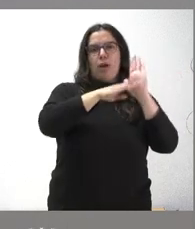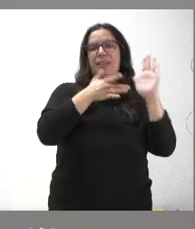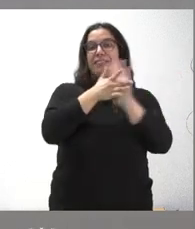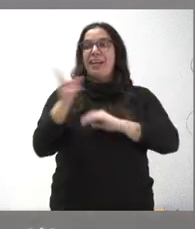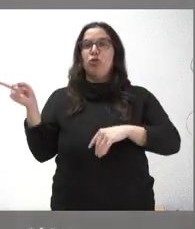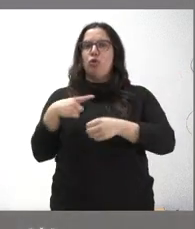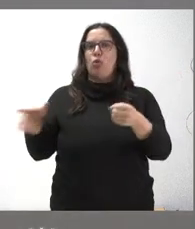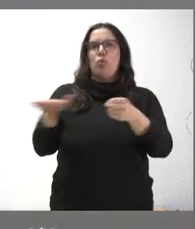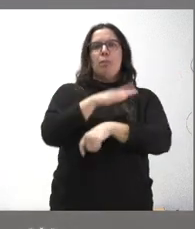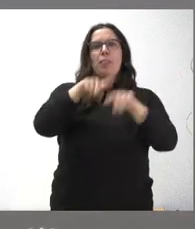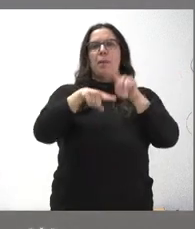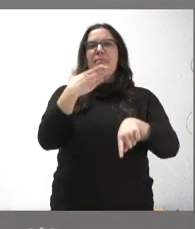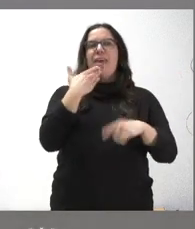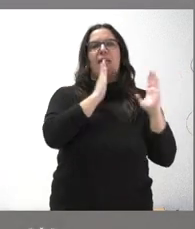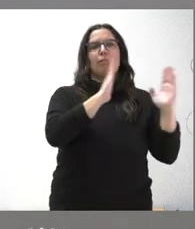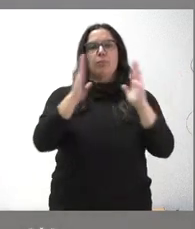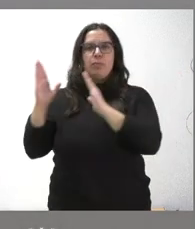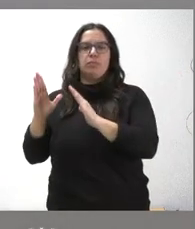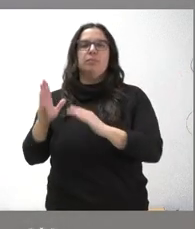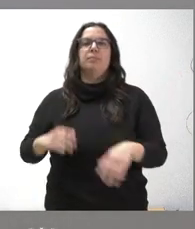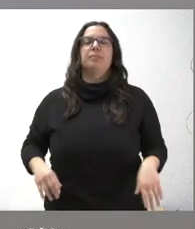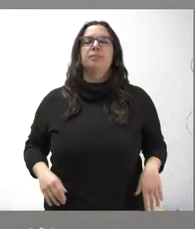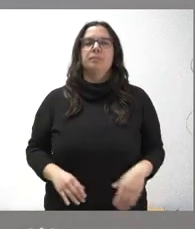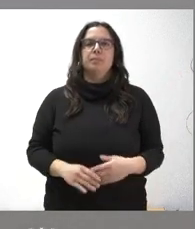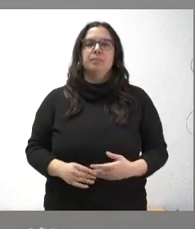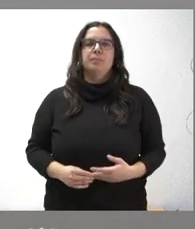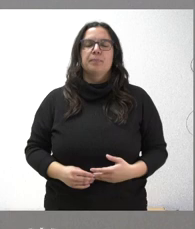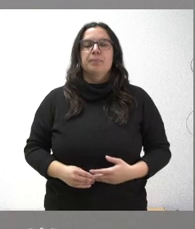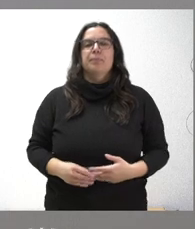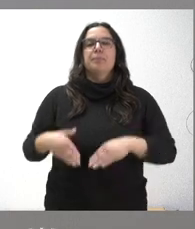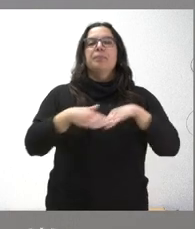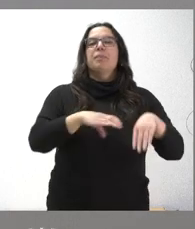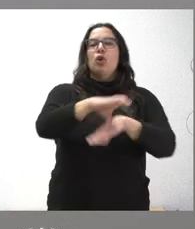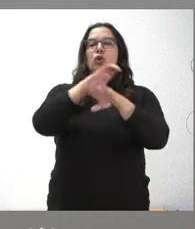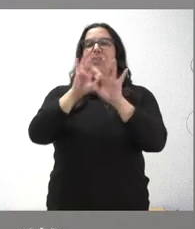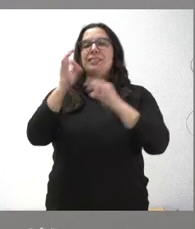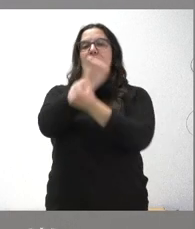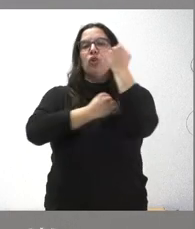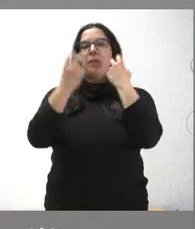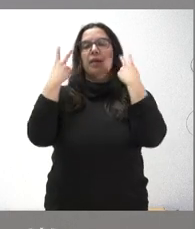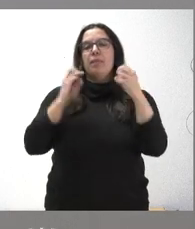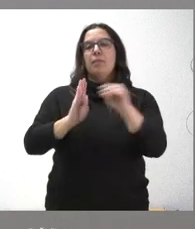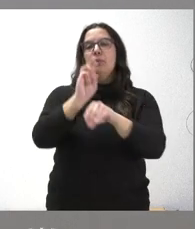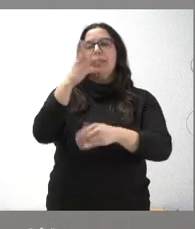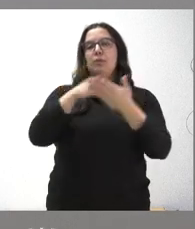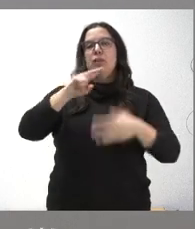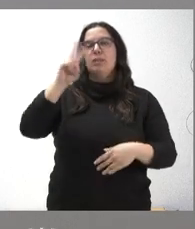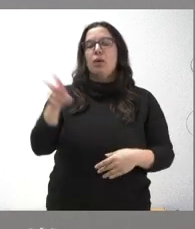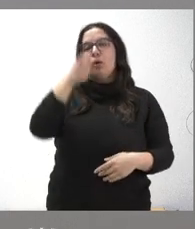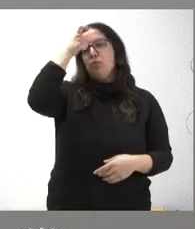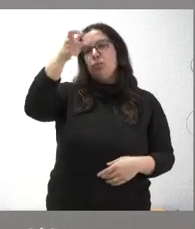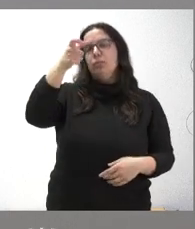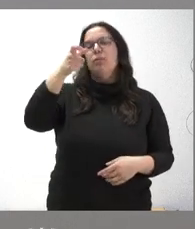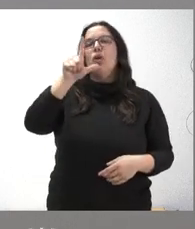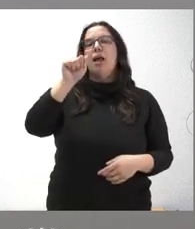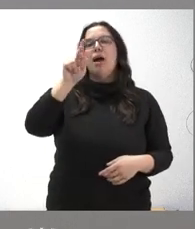en función de su edad para todos estos ciudadanos en función de su edad la consejería de economía de Hacienda aporta 3 millones de euros al ayuntamiento de la robla en León